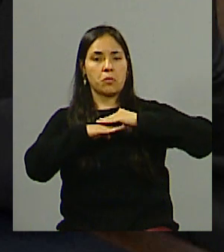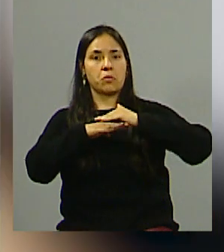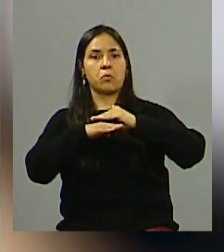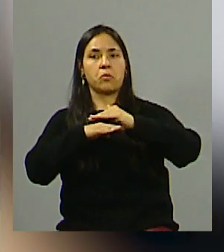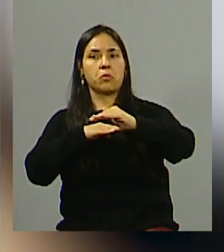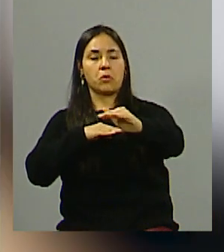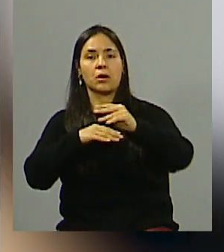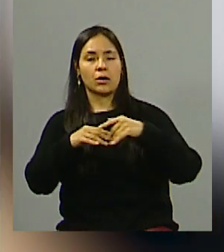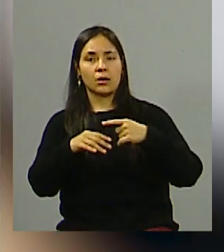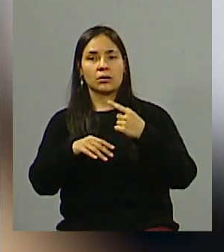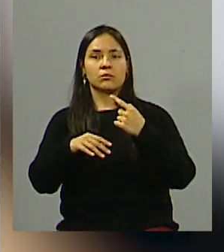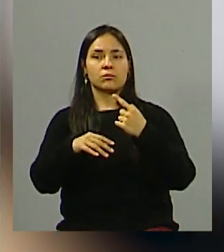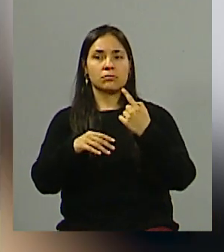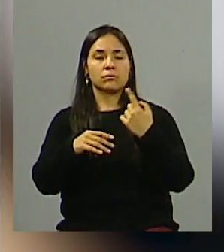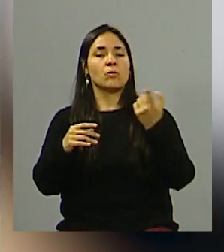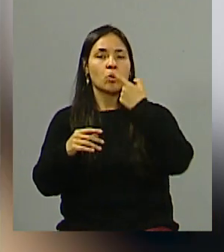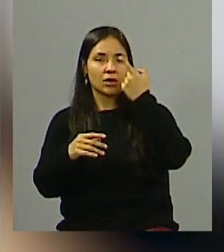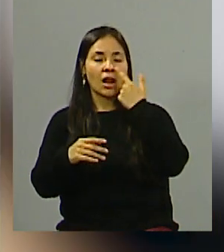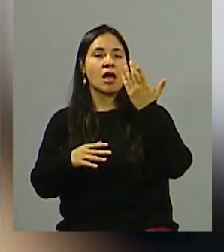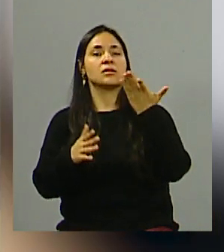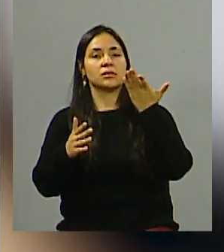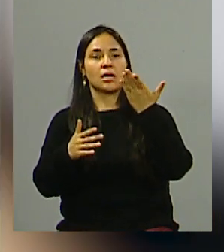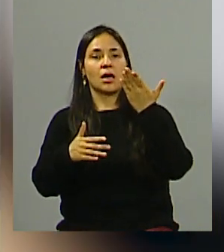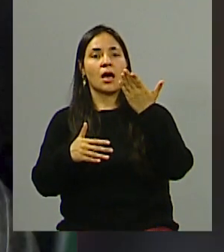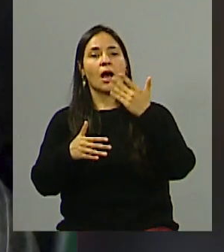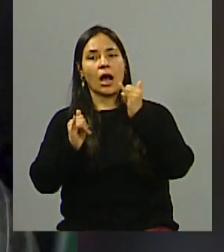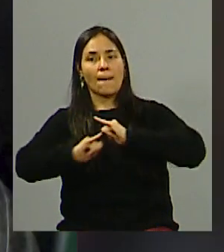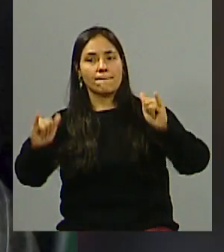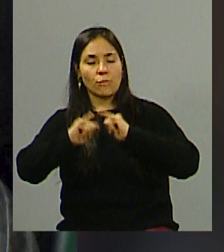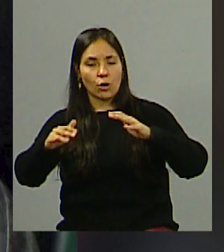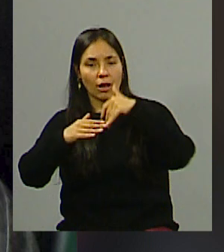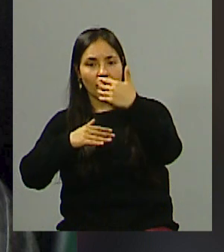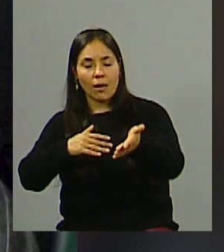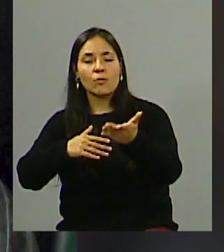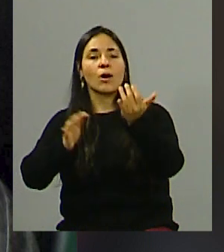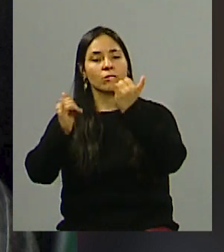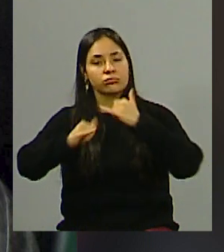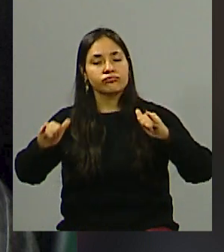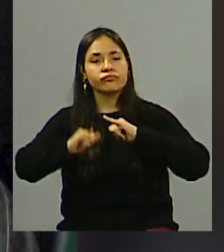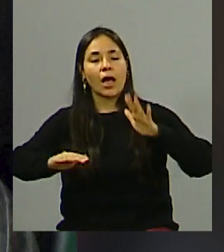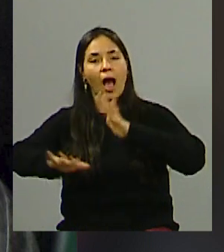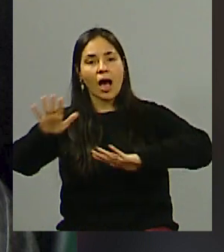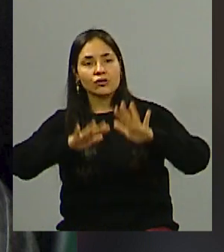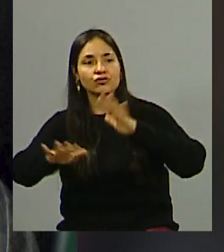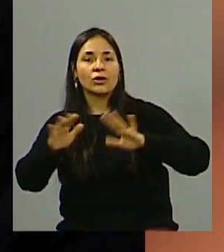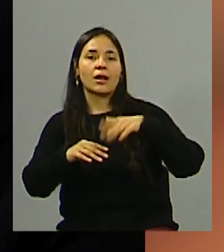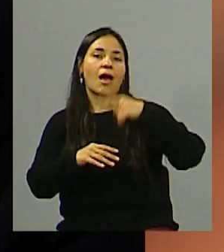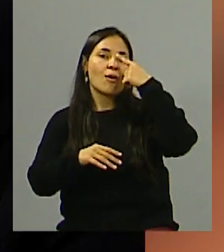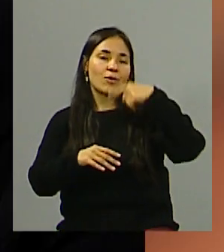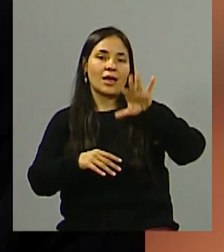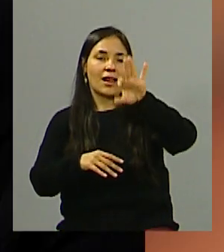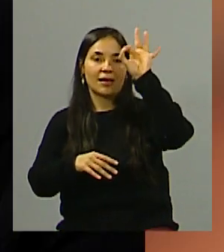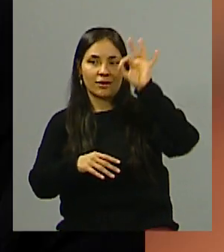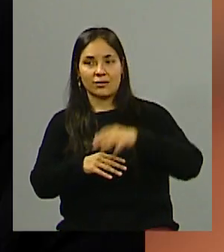de una serie de acciones interesantes en la etapa final de la campaña que lo llevaron a esta segunda vuelta. Claro. ¿Podrá suceder aquí en la